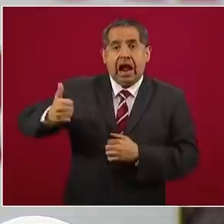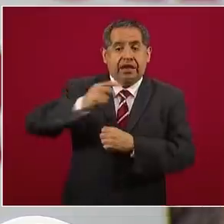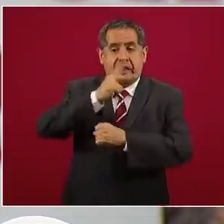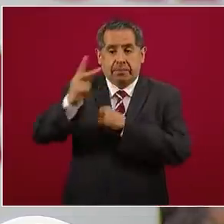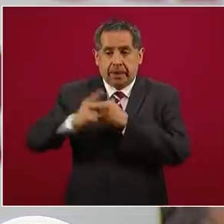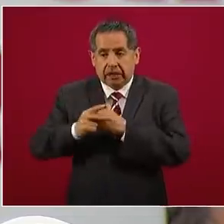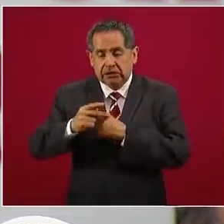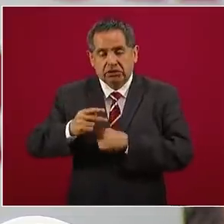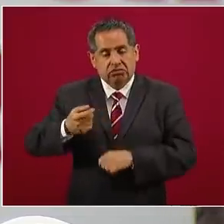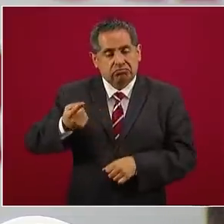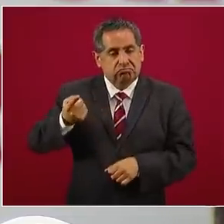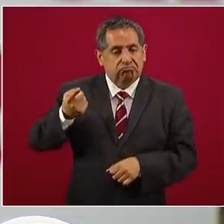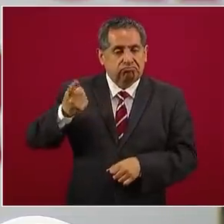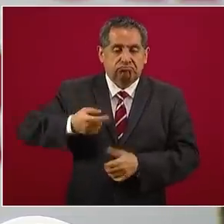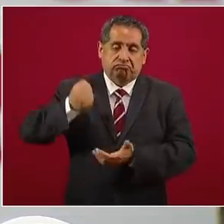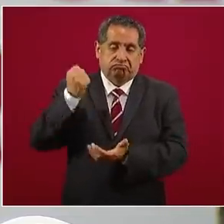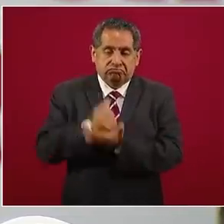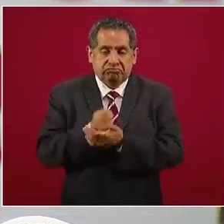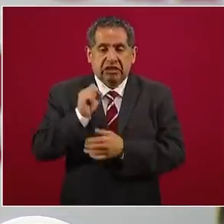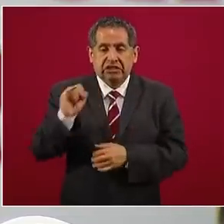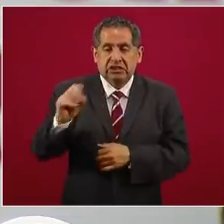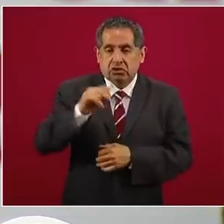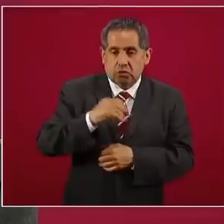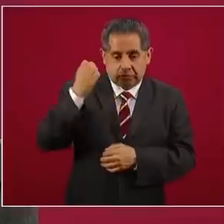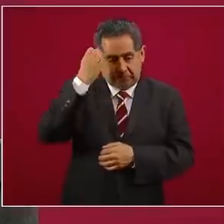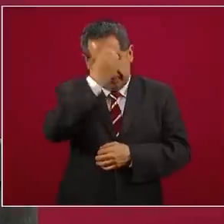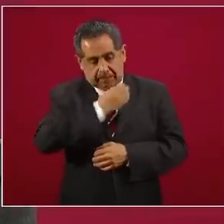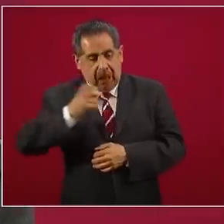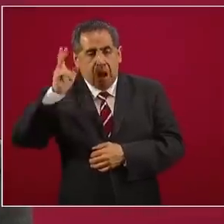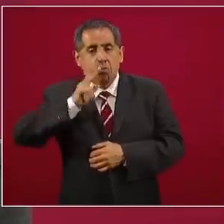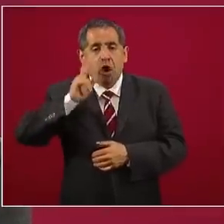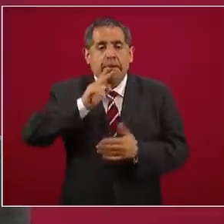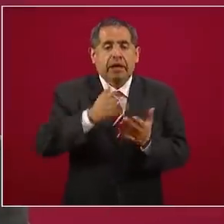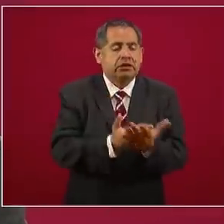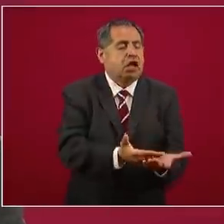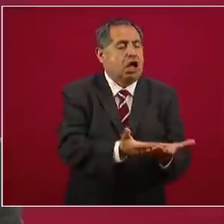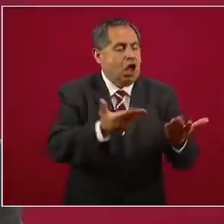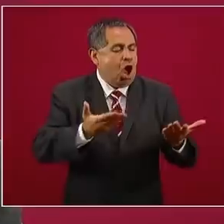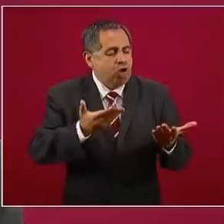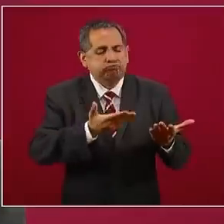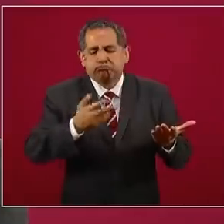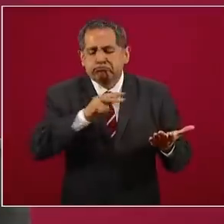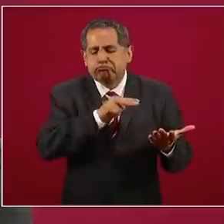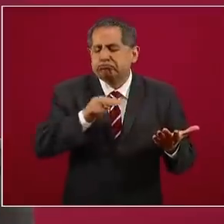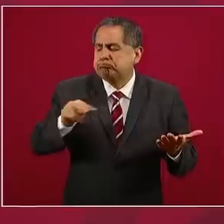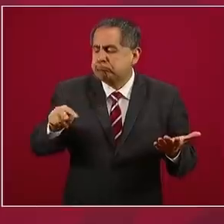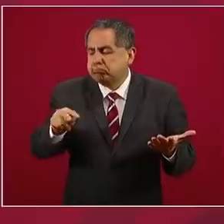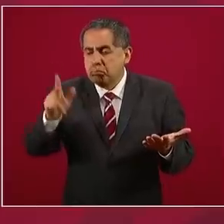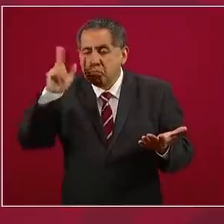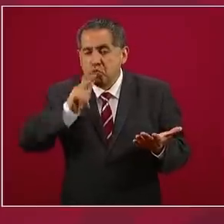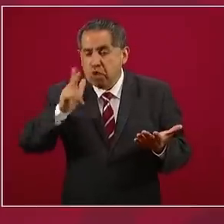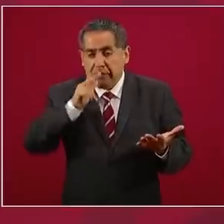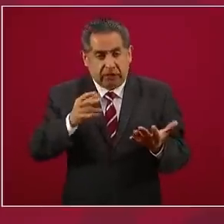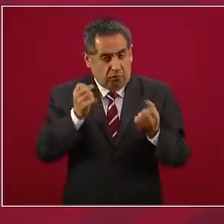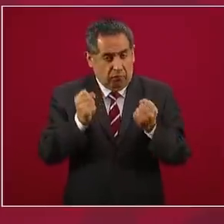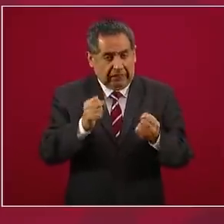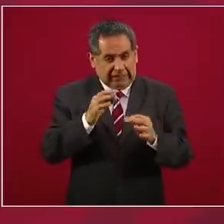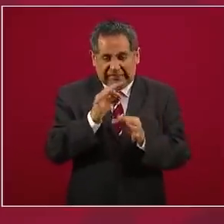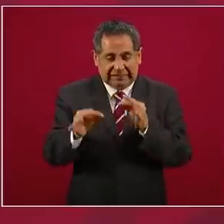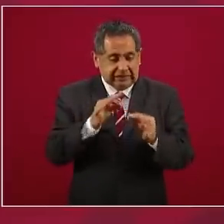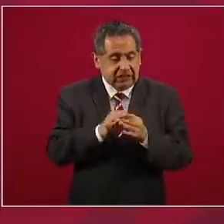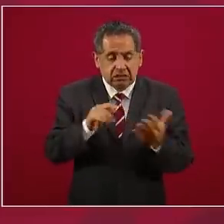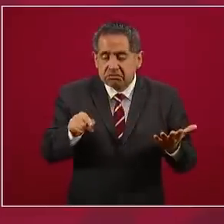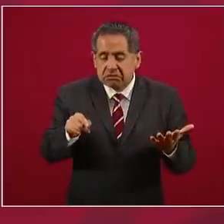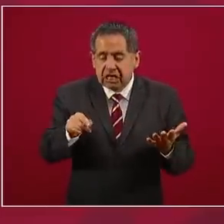es competente y soberana para evaluar la evidencia científica y solamente con una evidencia científica rigurosa tomar